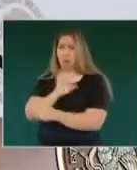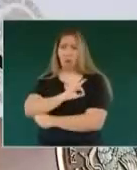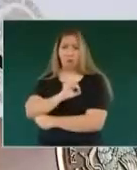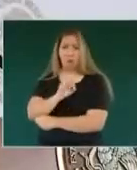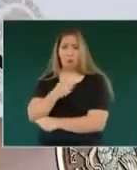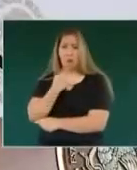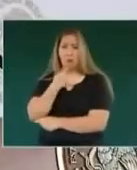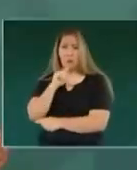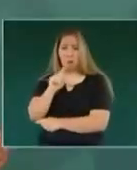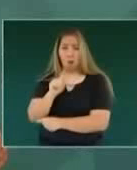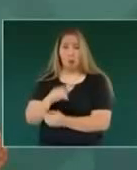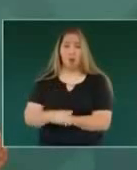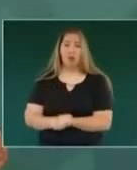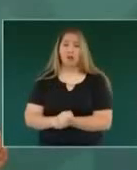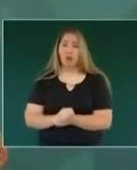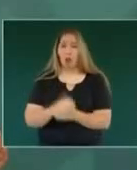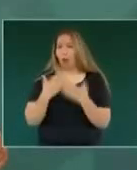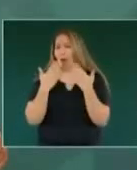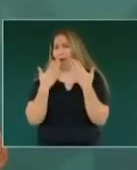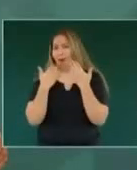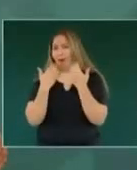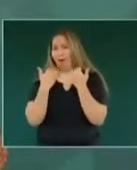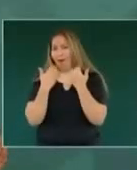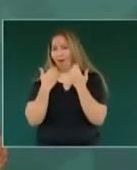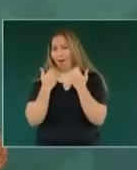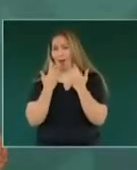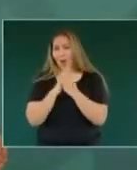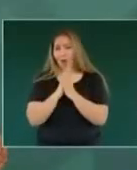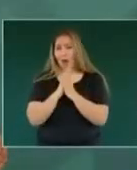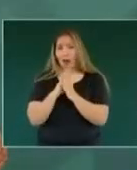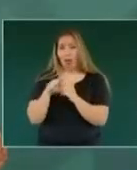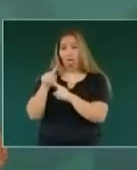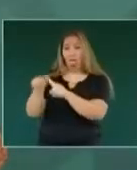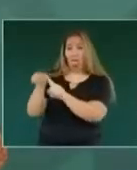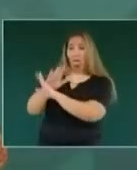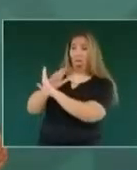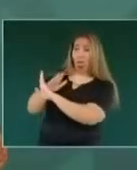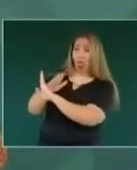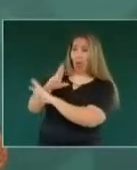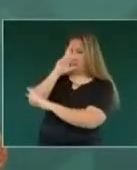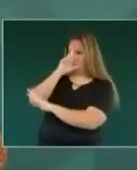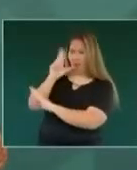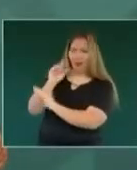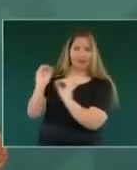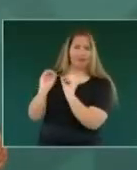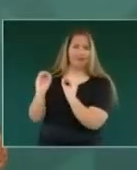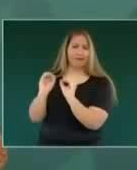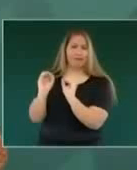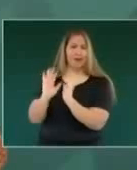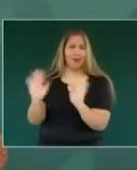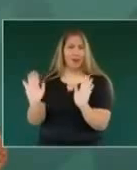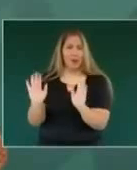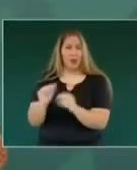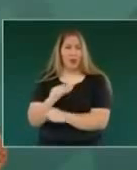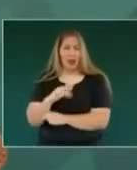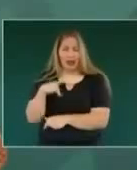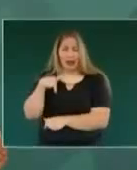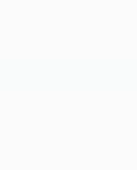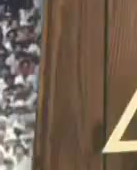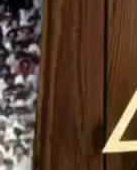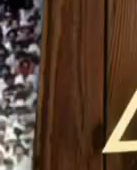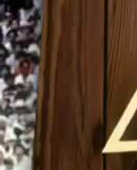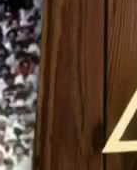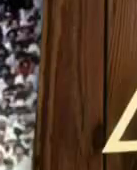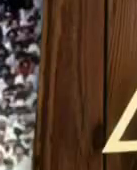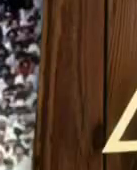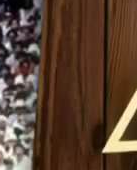aquí no hay ni tiempos extras, ni penales. Penales. Puede ser después de cometer algún fraude. Y bueno, ¿sabes qué? Tampoco pueden aplicar la de Maradona,